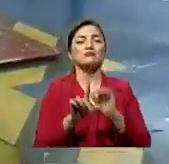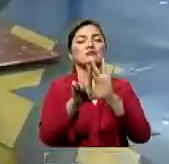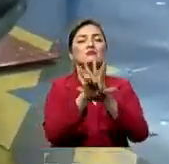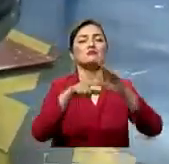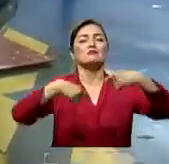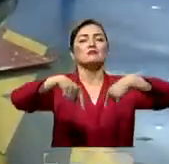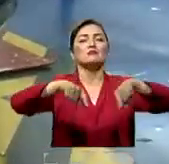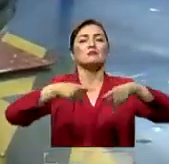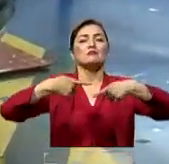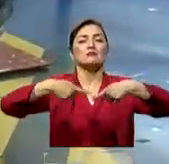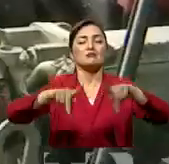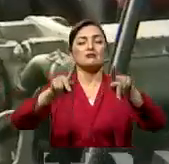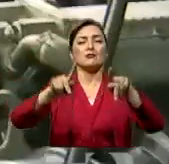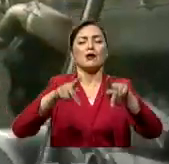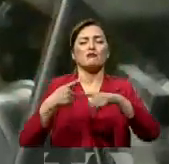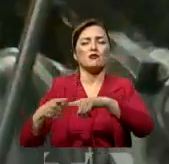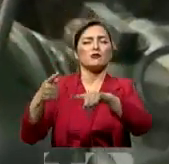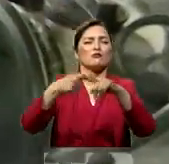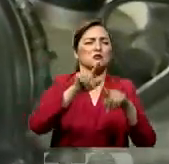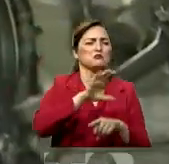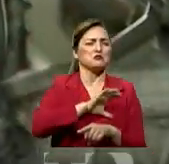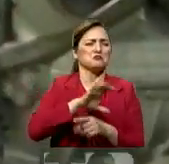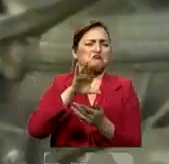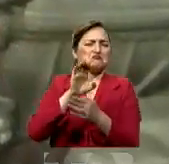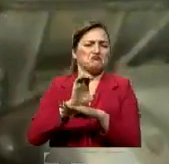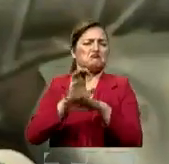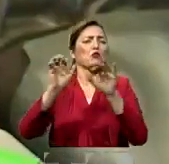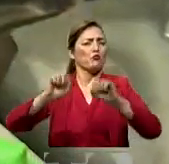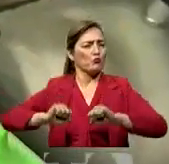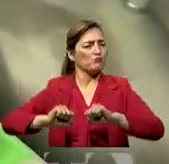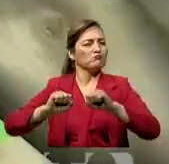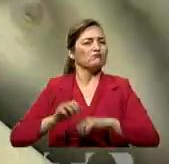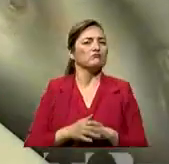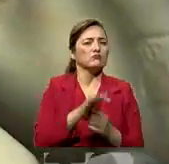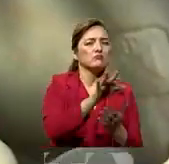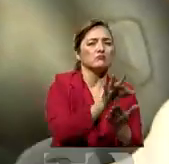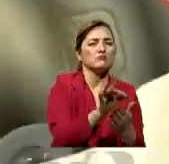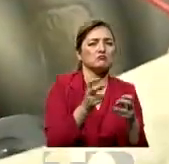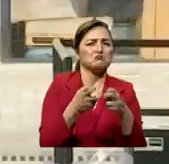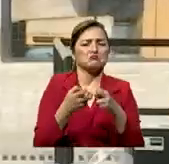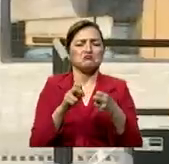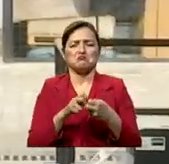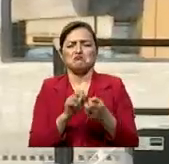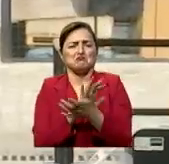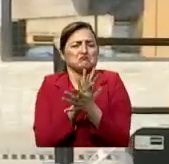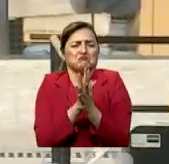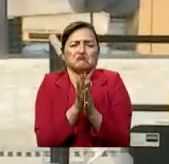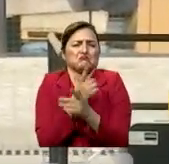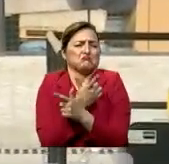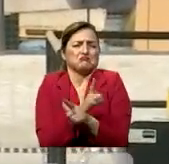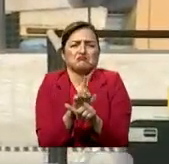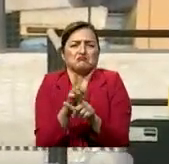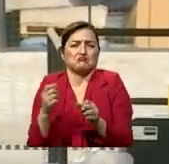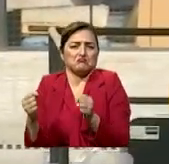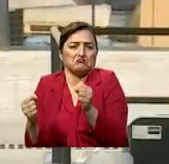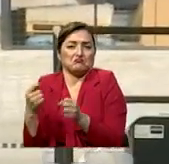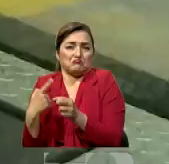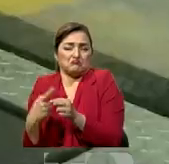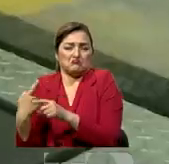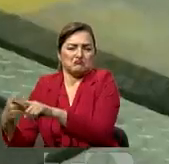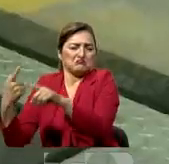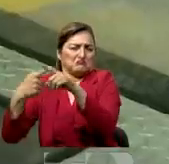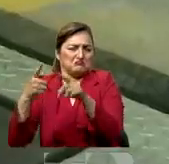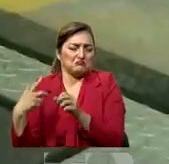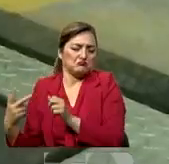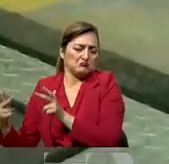que la revisión se efectúe en cualquier municipio del país, por lo que en este cantón no hay impedimentos para que los conductores de Quito y de otras zonas